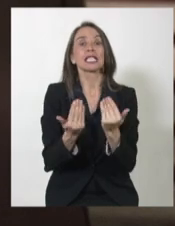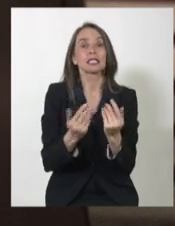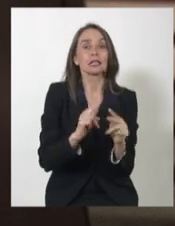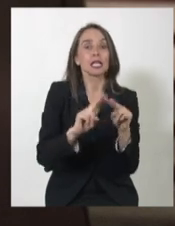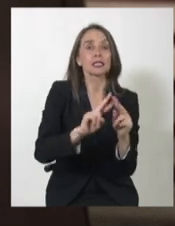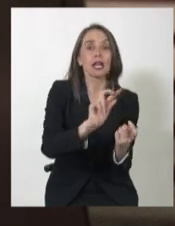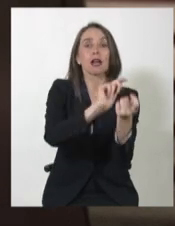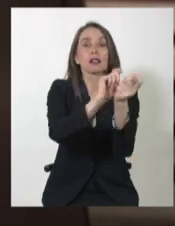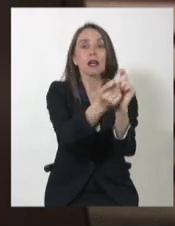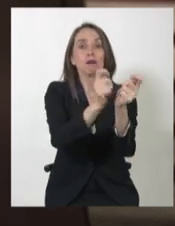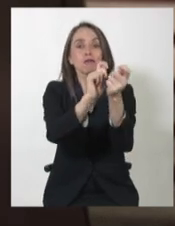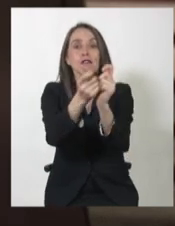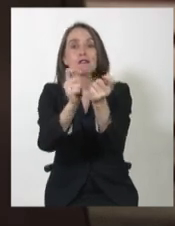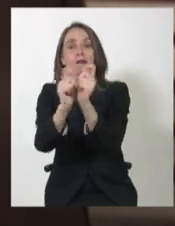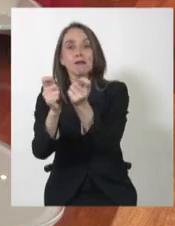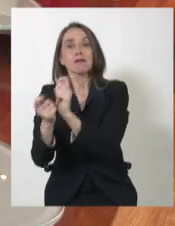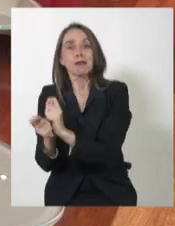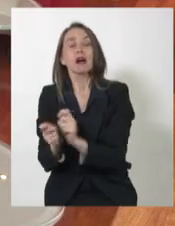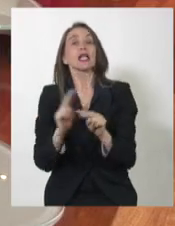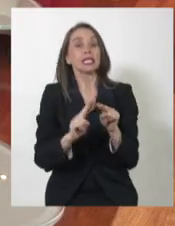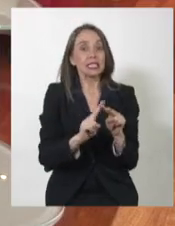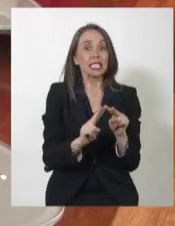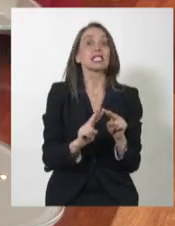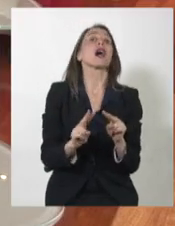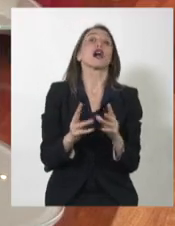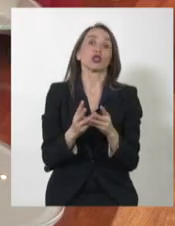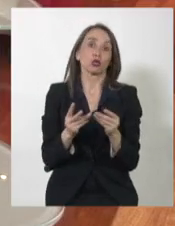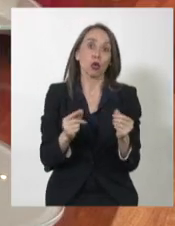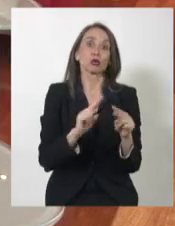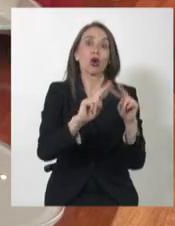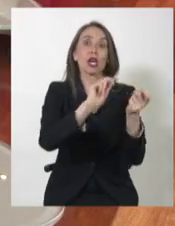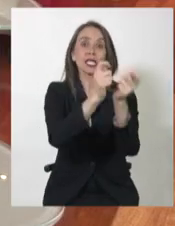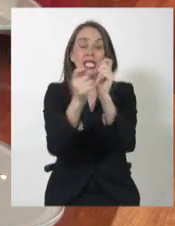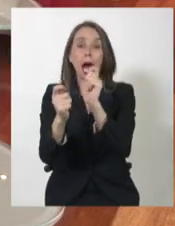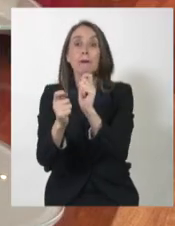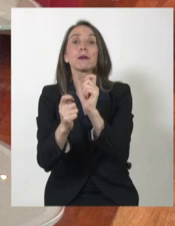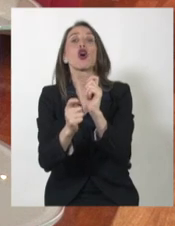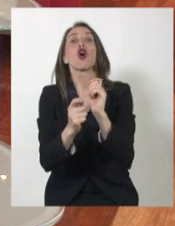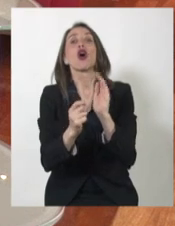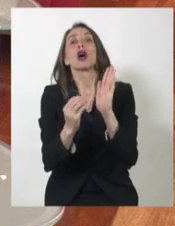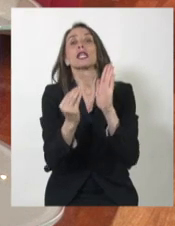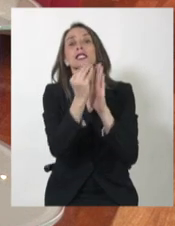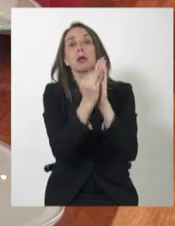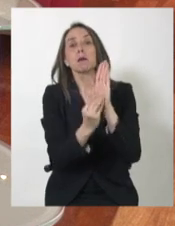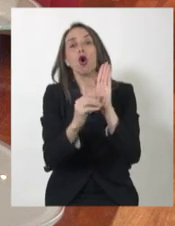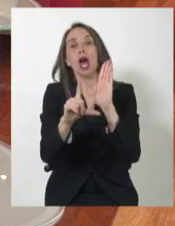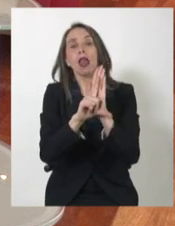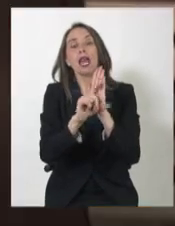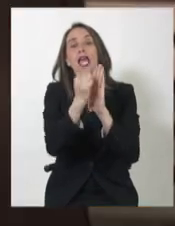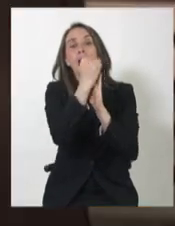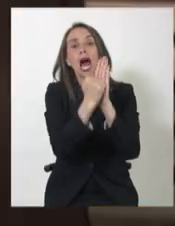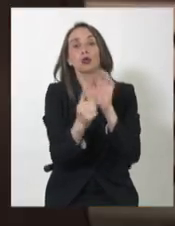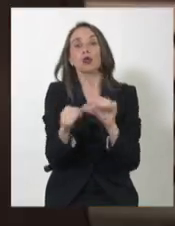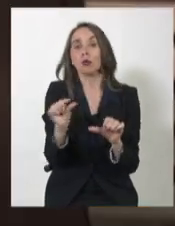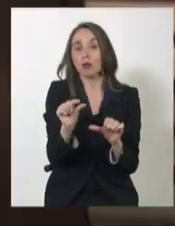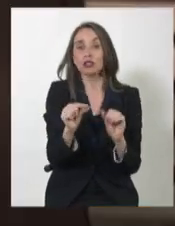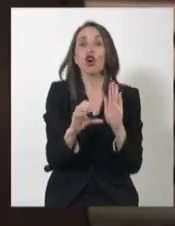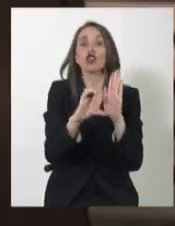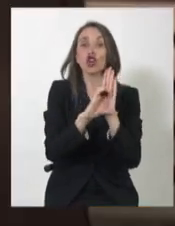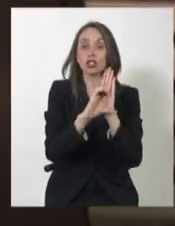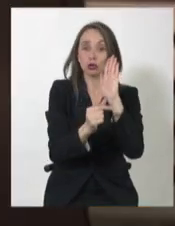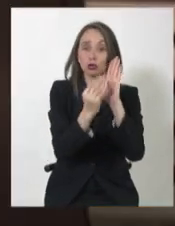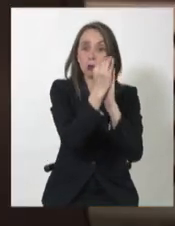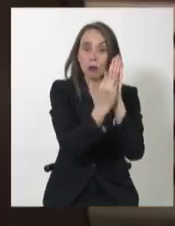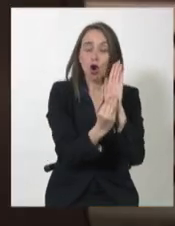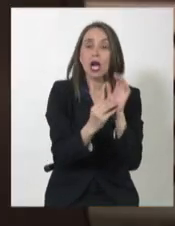ajustes, porque efectivamente ajustes que tendrán que solucionarse con disposiciones transitorias, como es en todas las constituciones, para el periodo